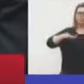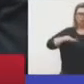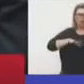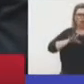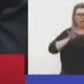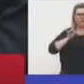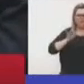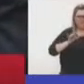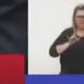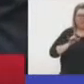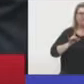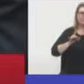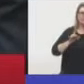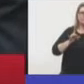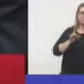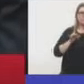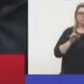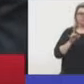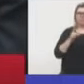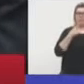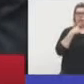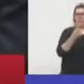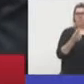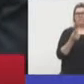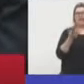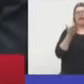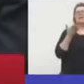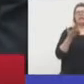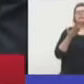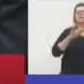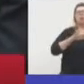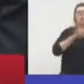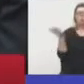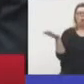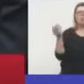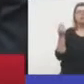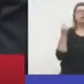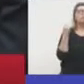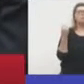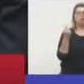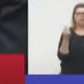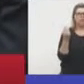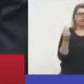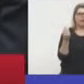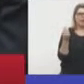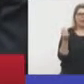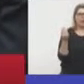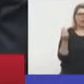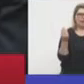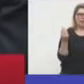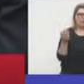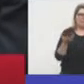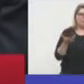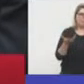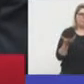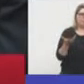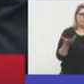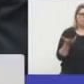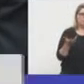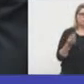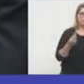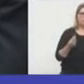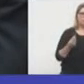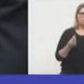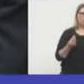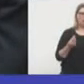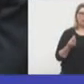usted tenga la mejor información. Ha sido una figura muy atacada por el kirchnerismo esta semana, Nick, nuestro compañero, quien todos